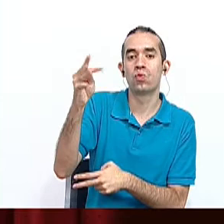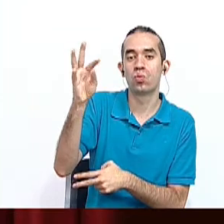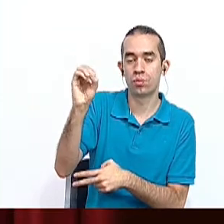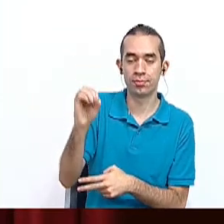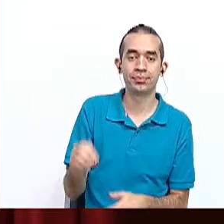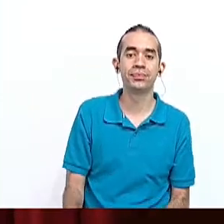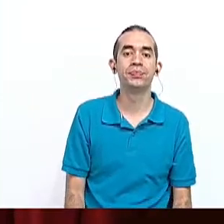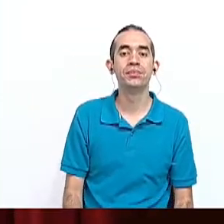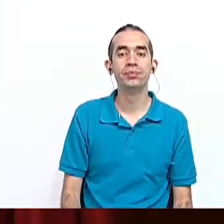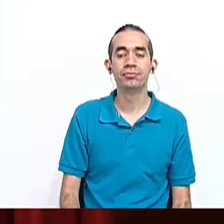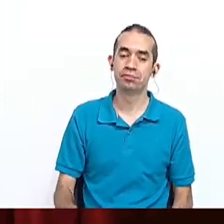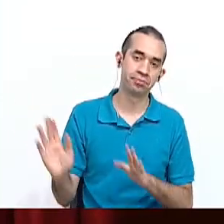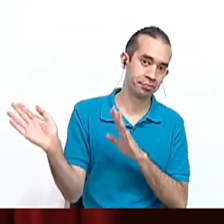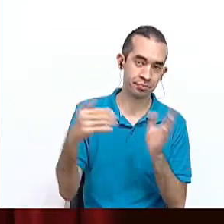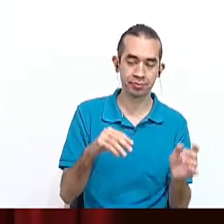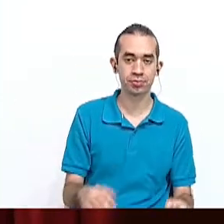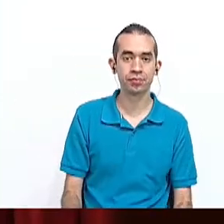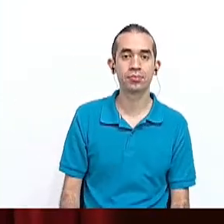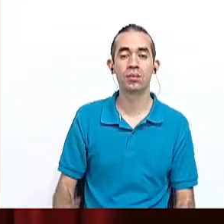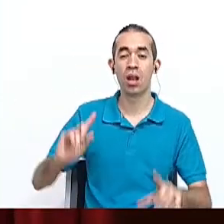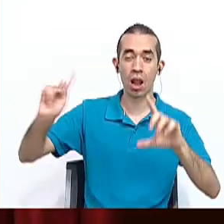siguiente.